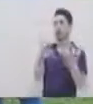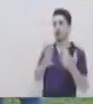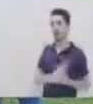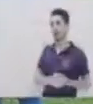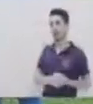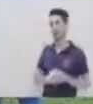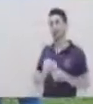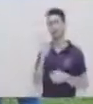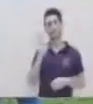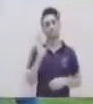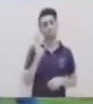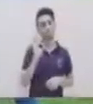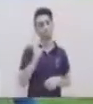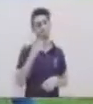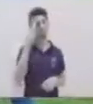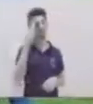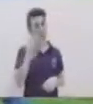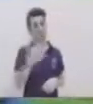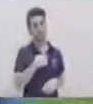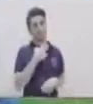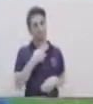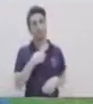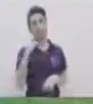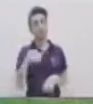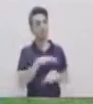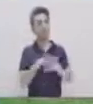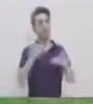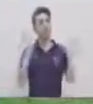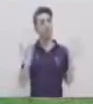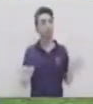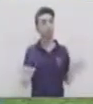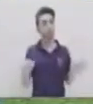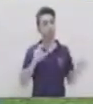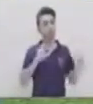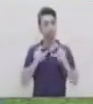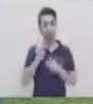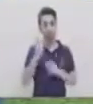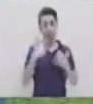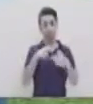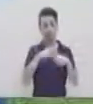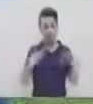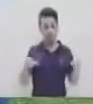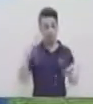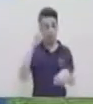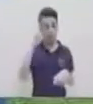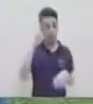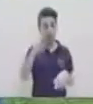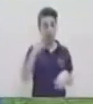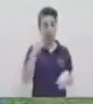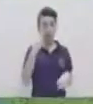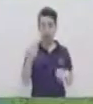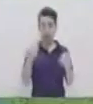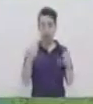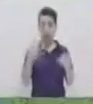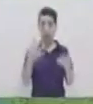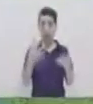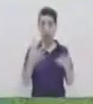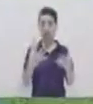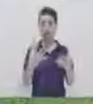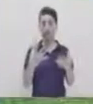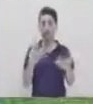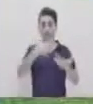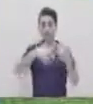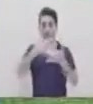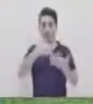mensaje. Bueno, perfecto, muchísimas gracias, profe. Así como llegamos al final del segmento de comunicación y lenguaje, recuerden seguirnos en nuestras